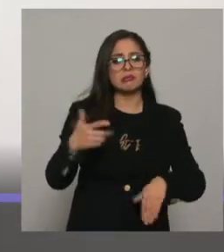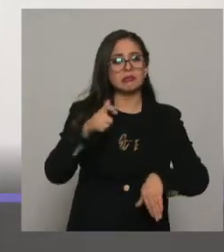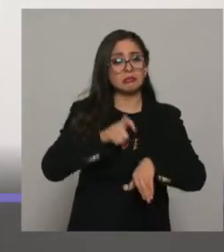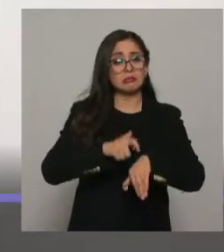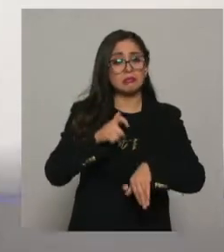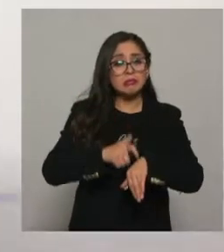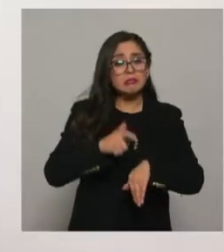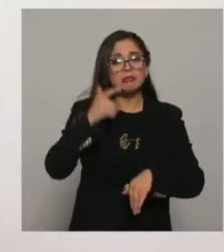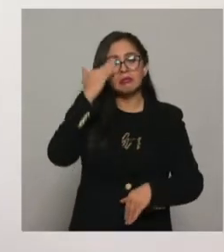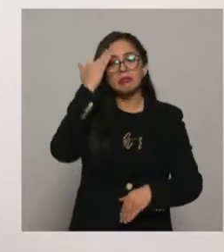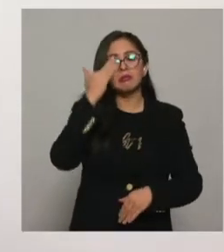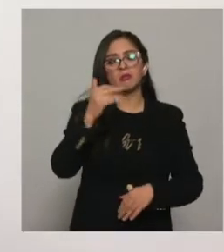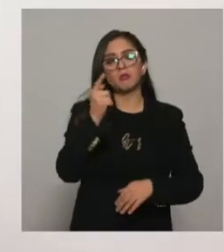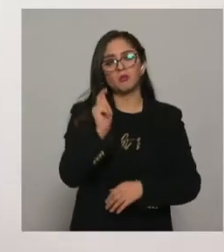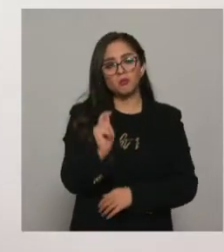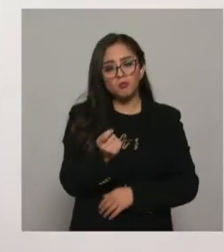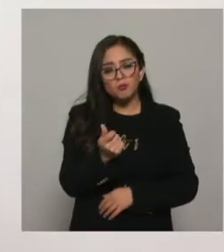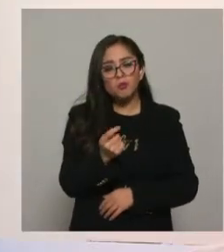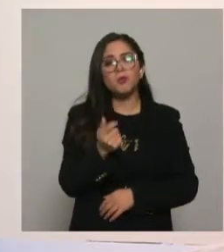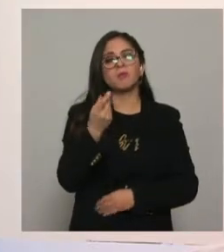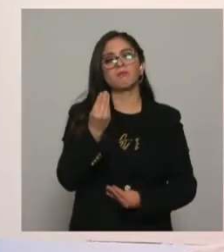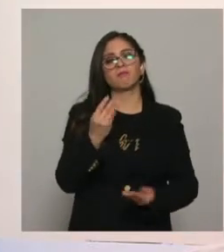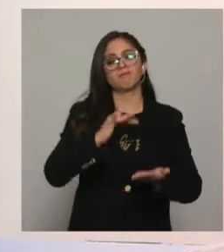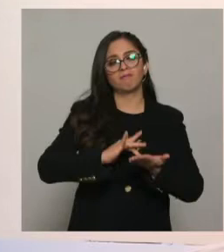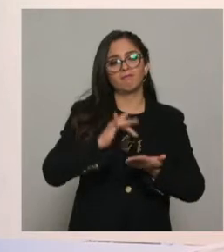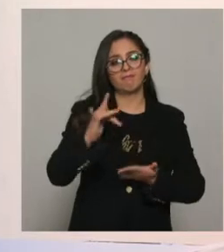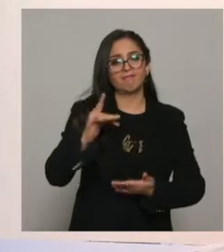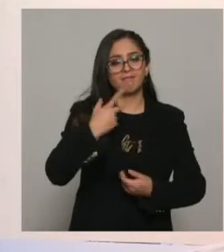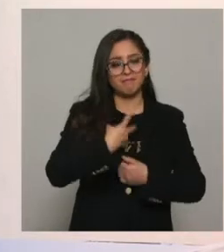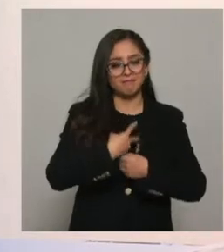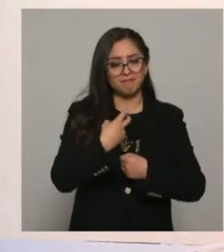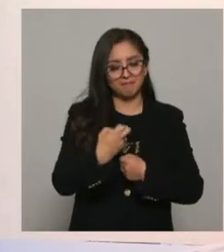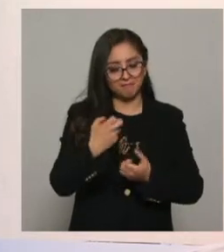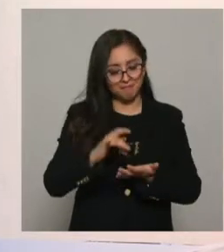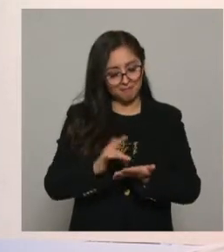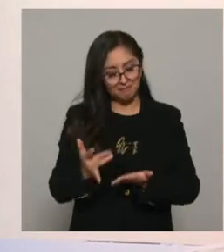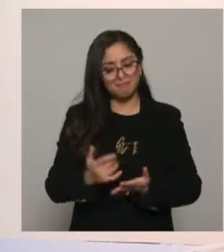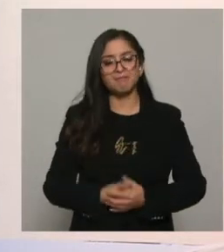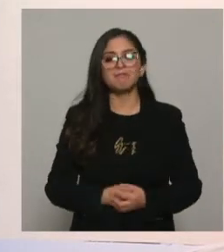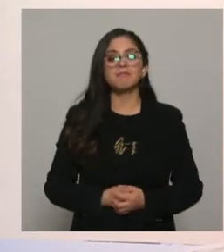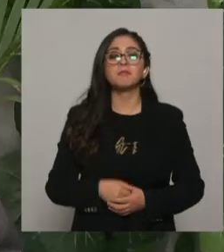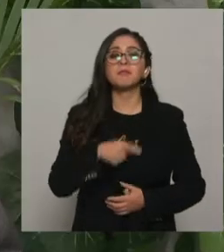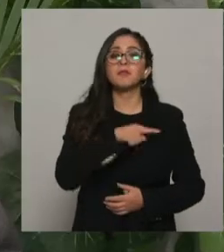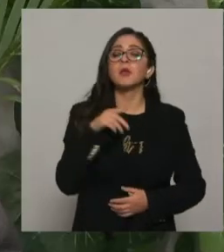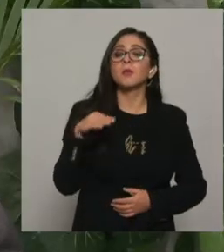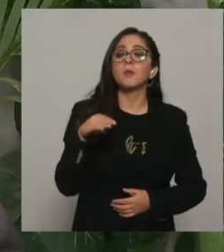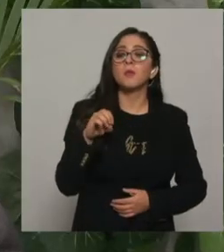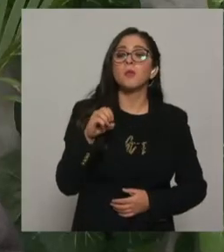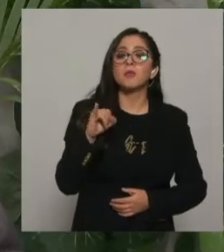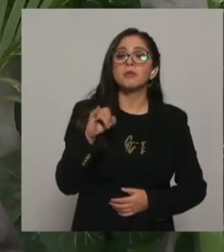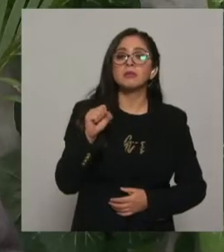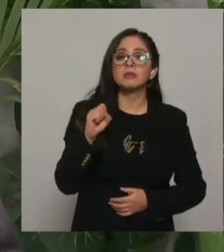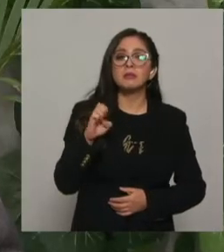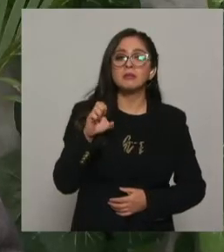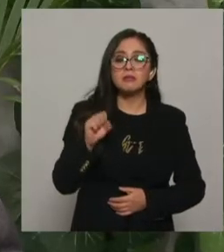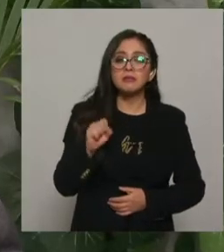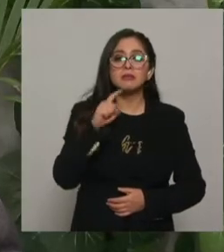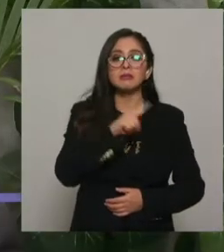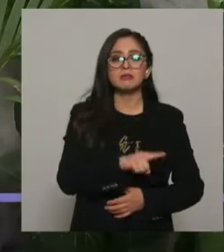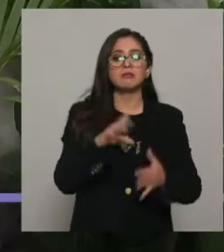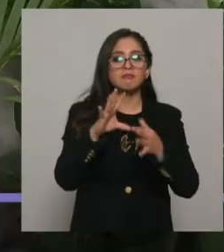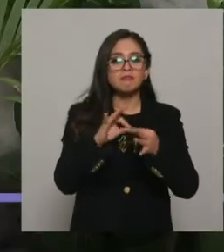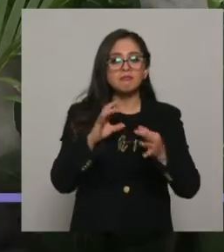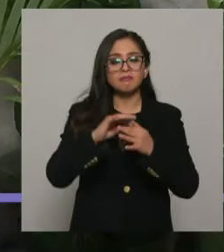permite. Muy amable por invitarnos. Gracias. Contamos también con la valiosa participación de Moisés Martínez, cronista de